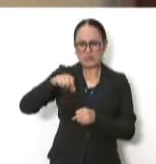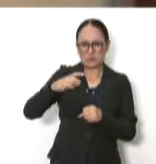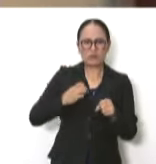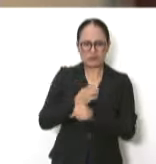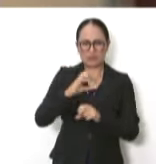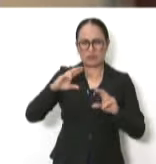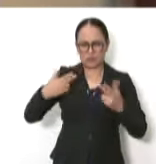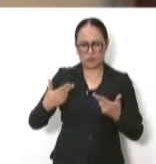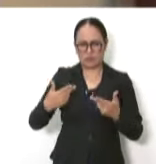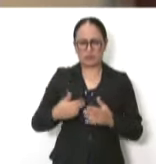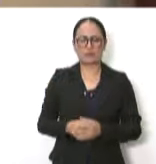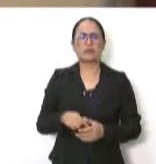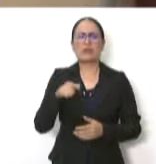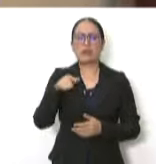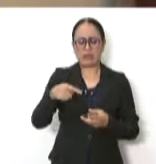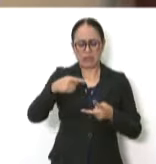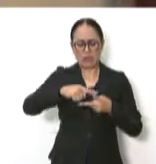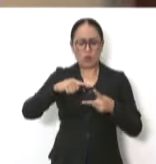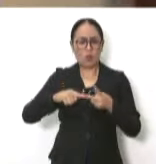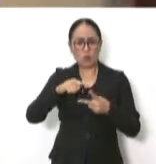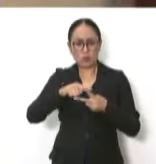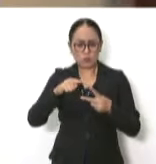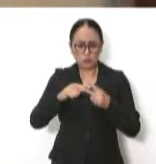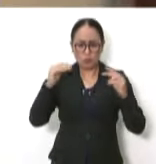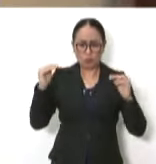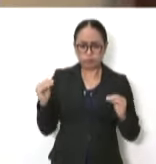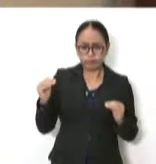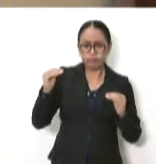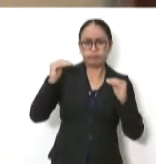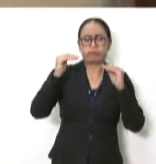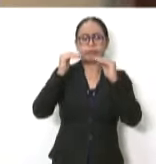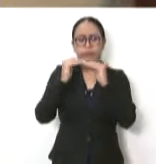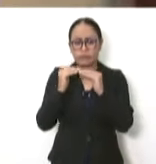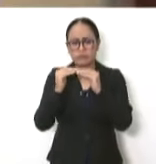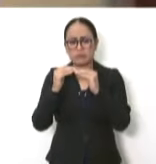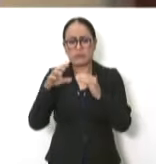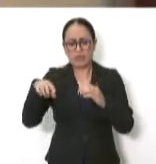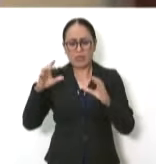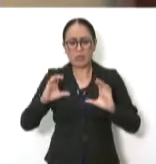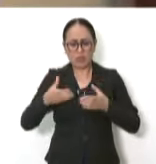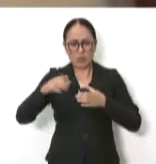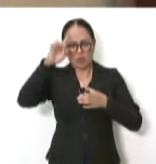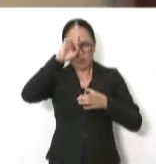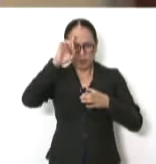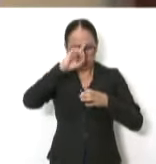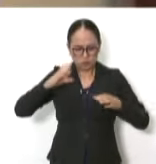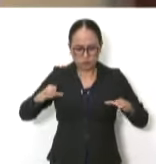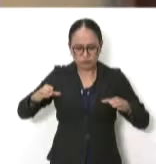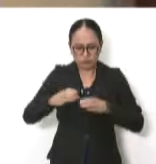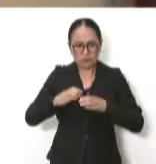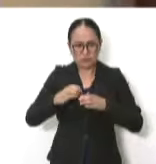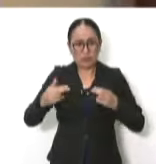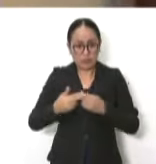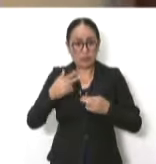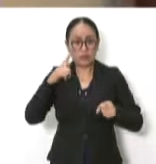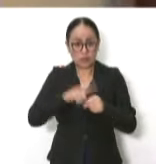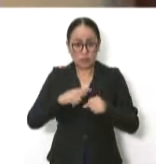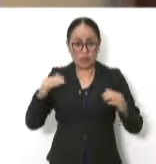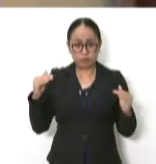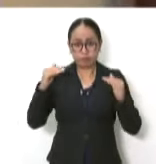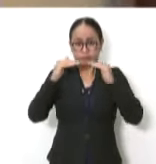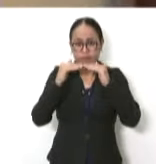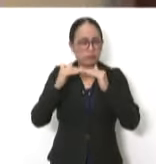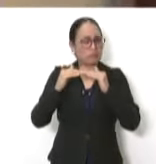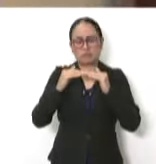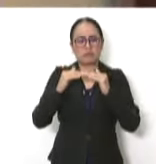señalar que estos no cuentan con equivalente en la integración del Consejo Nacional, lo que sería contrario a la